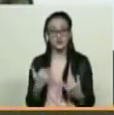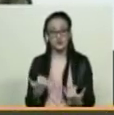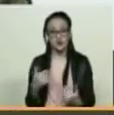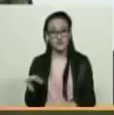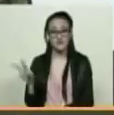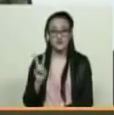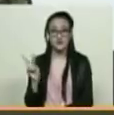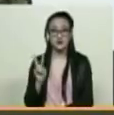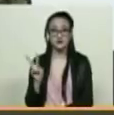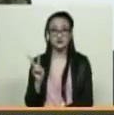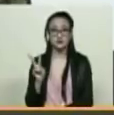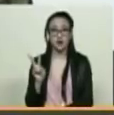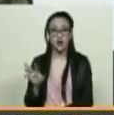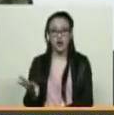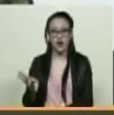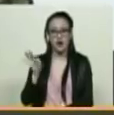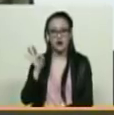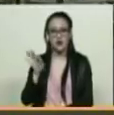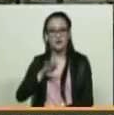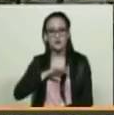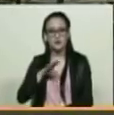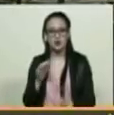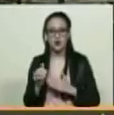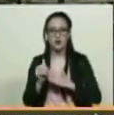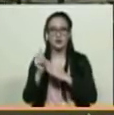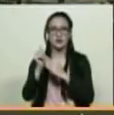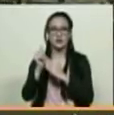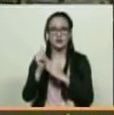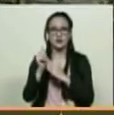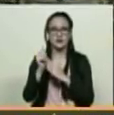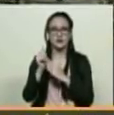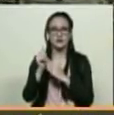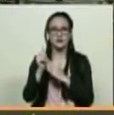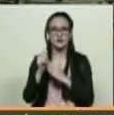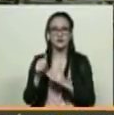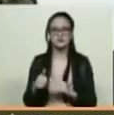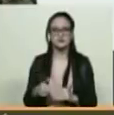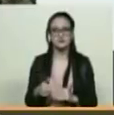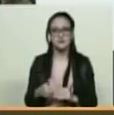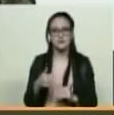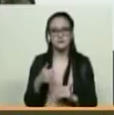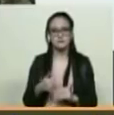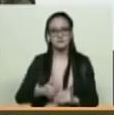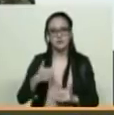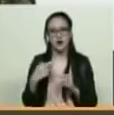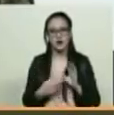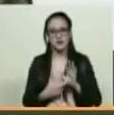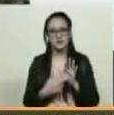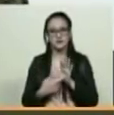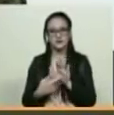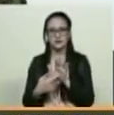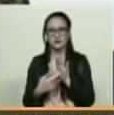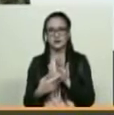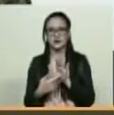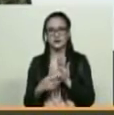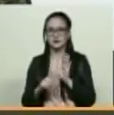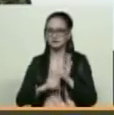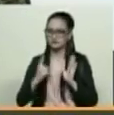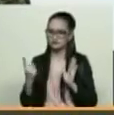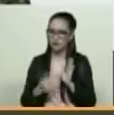Venezuela se escogen nuestros líderes con las más y representantes con las más amplias y